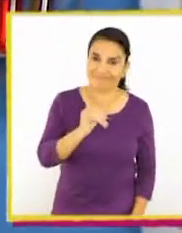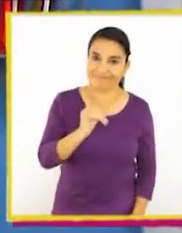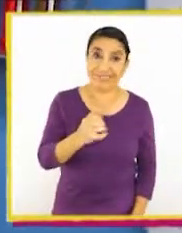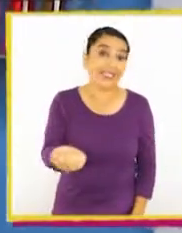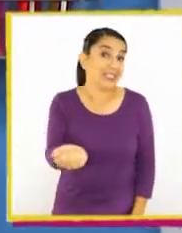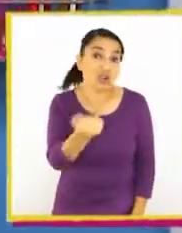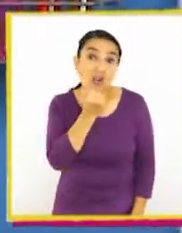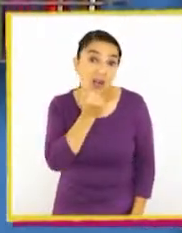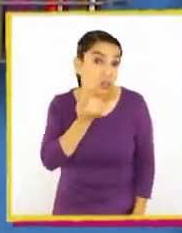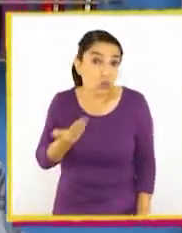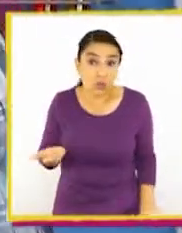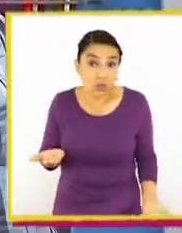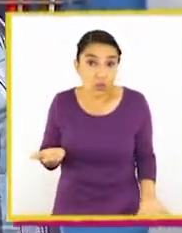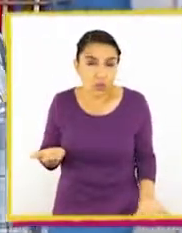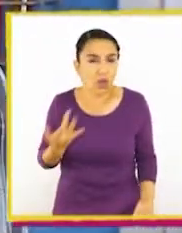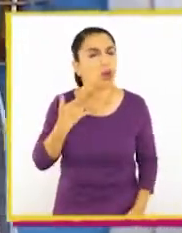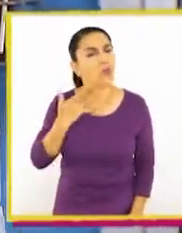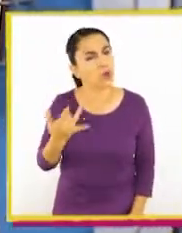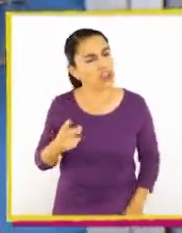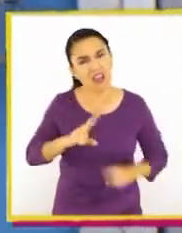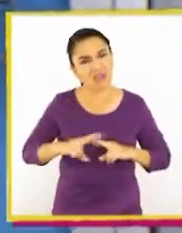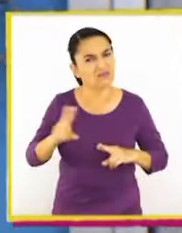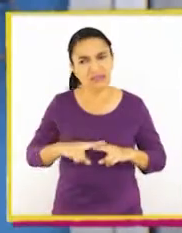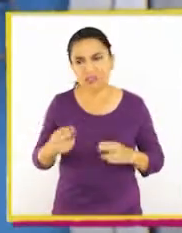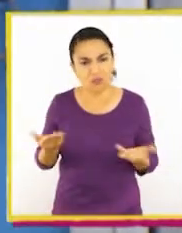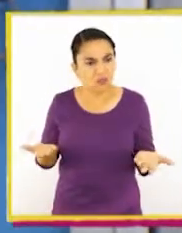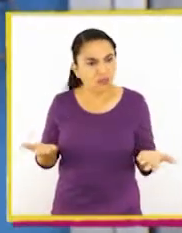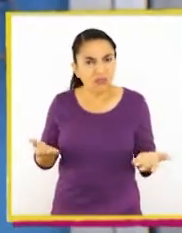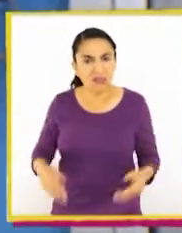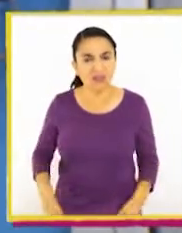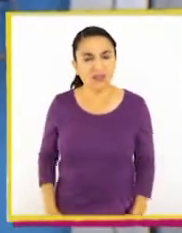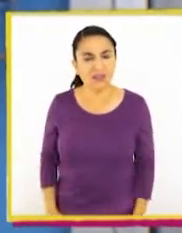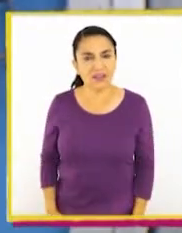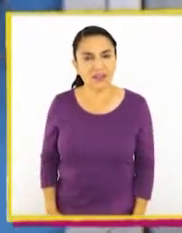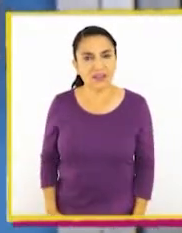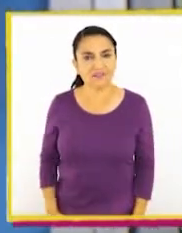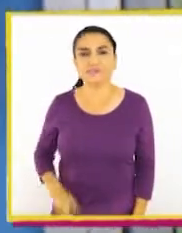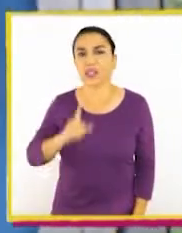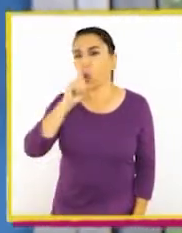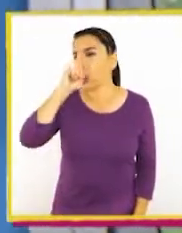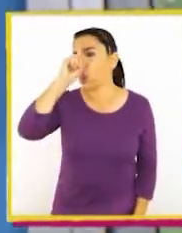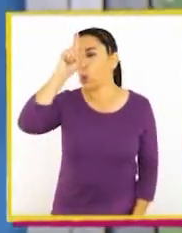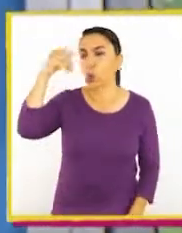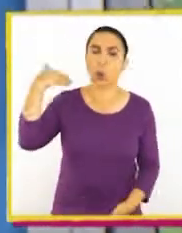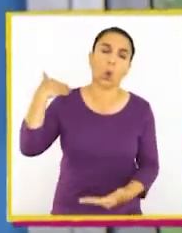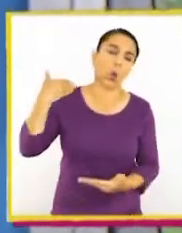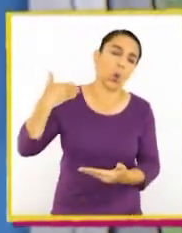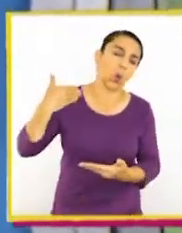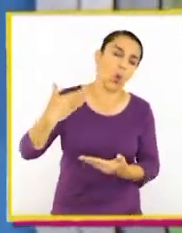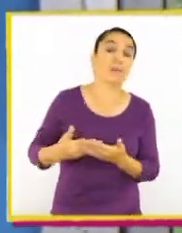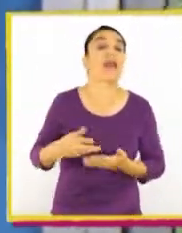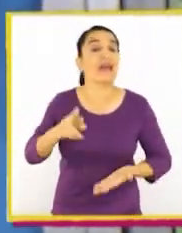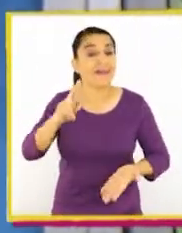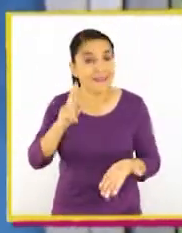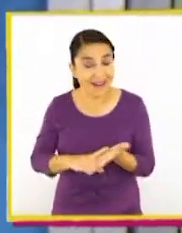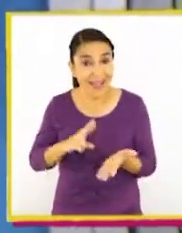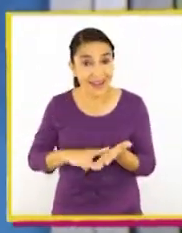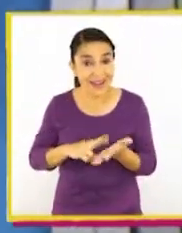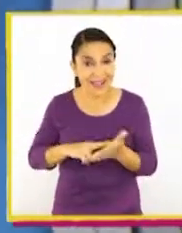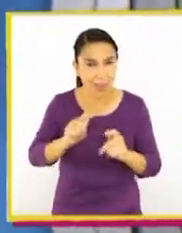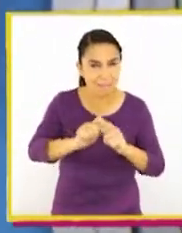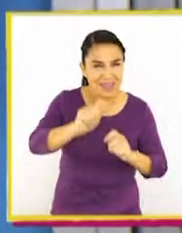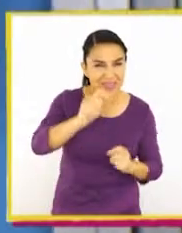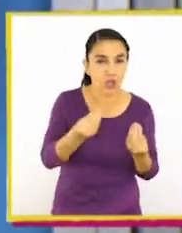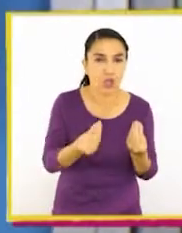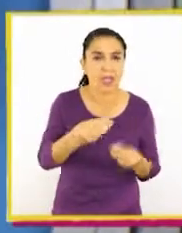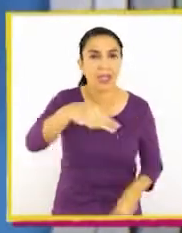¡Exacto! ¡Está incorrecto! ¿Por qué creen que hacemos esto? Por costumbre. Porque en realidad lo que estamos midiendo es